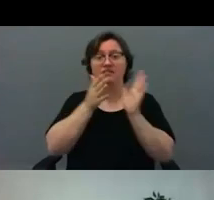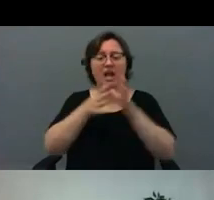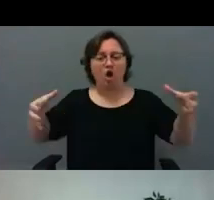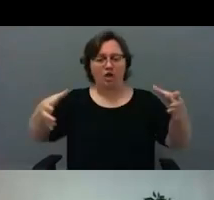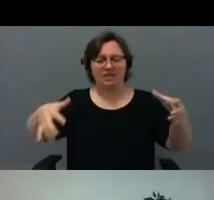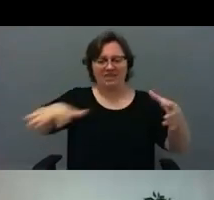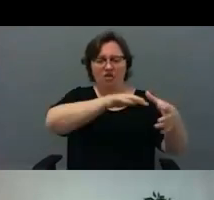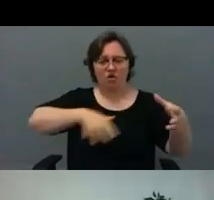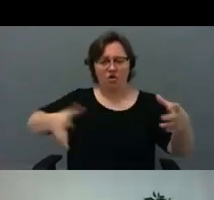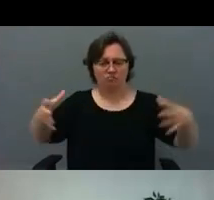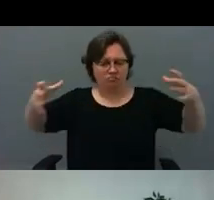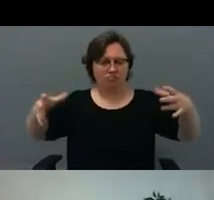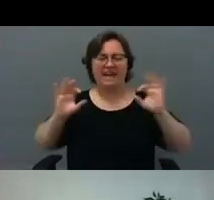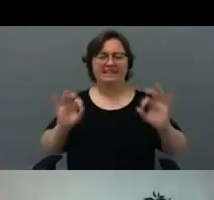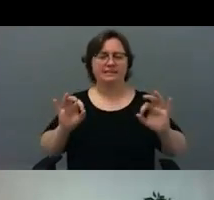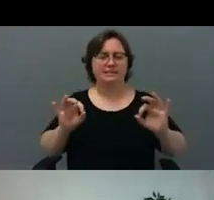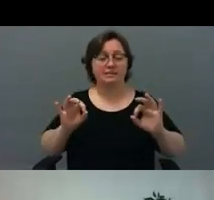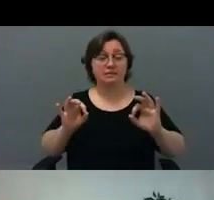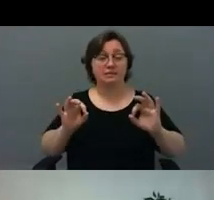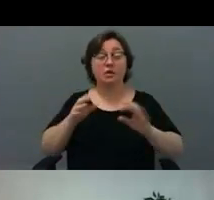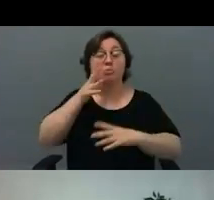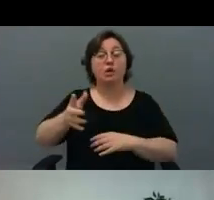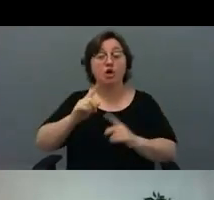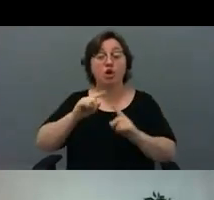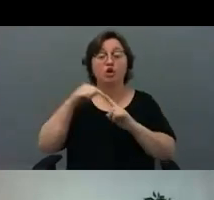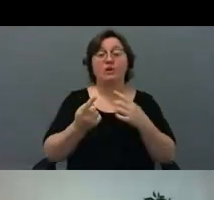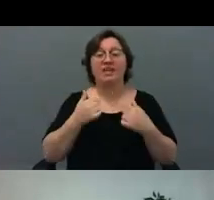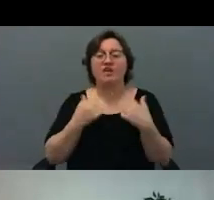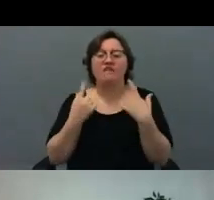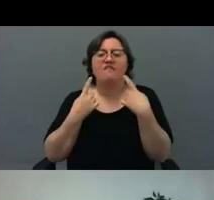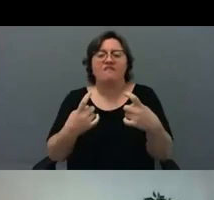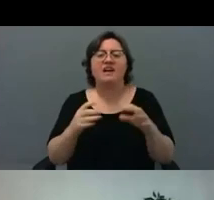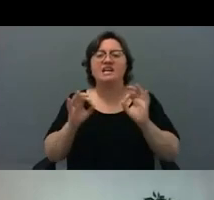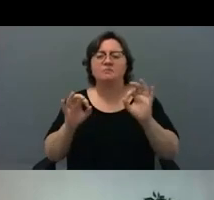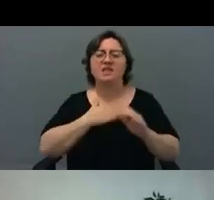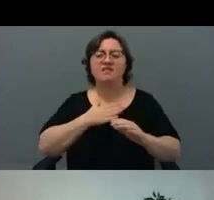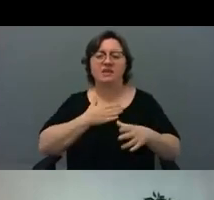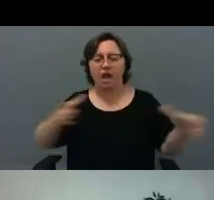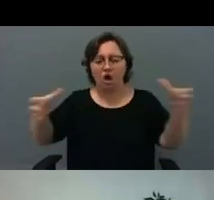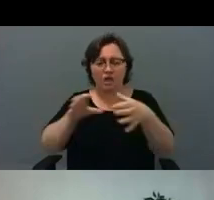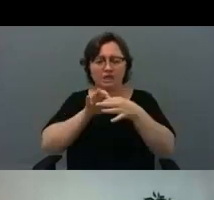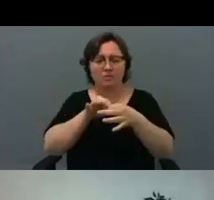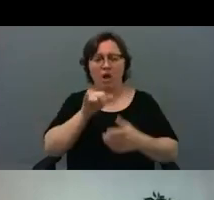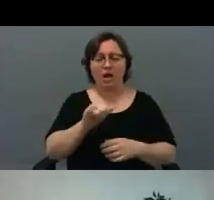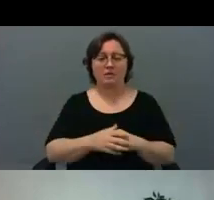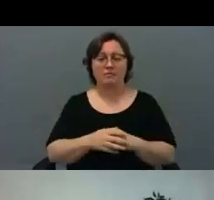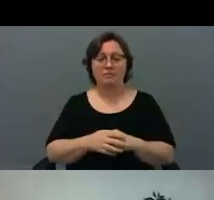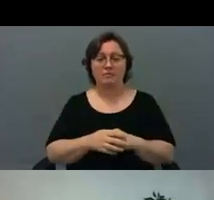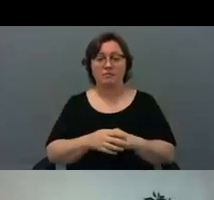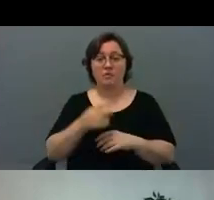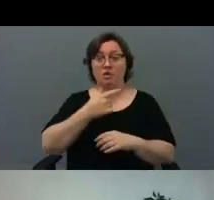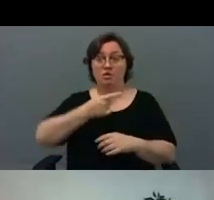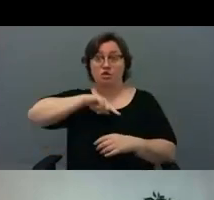es un colectivo específico y por consiguiente tenemos necesidades específicas. Yo creo que nosotros lo tenemos claro,